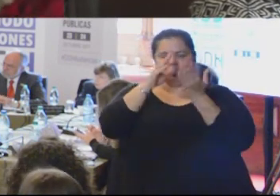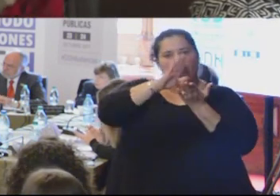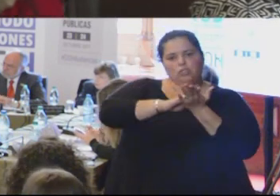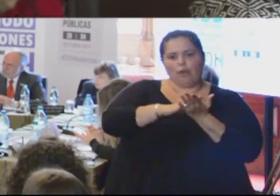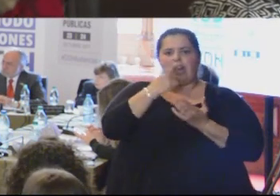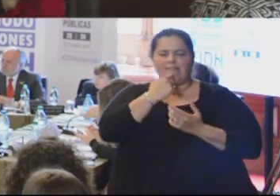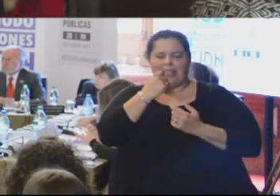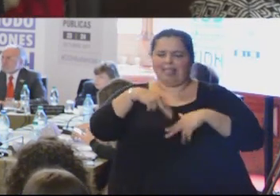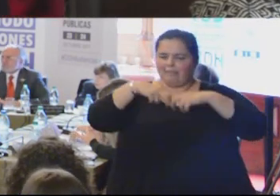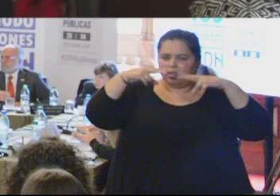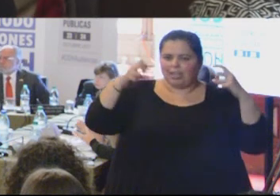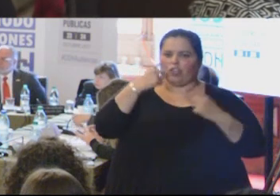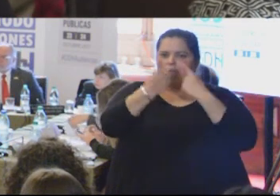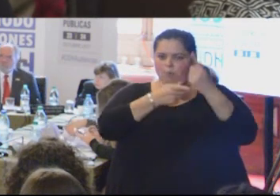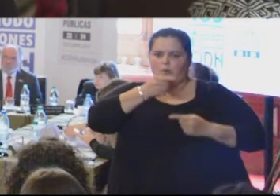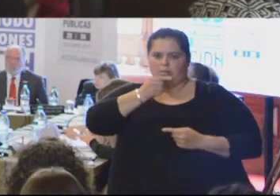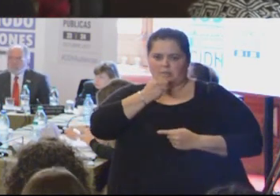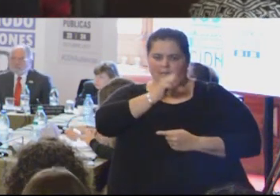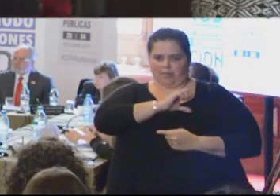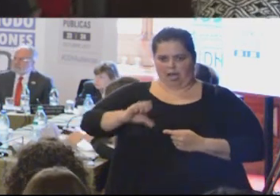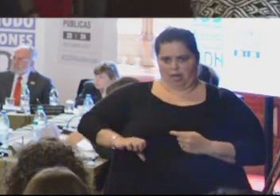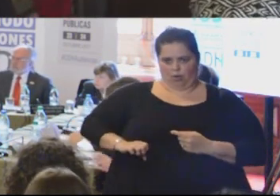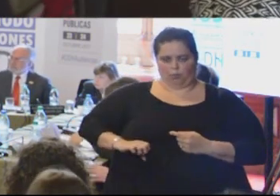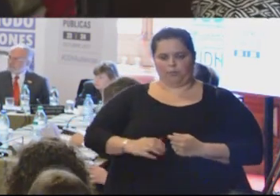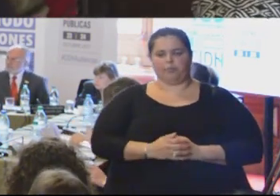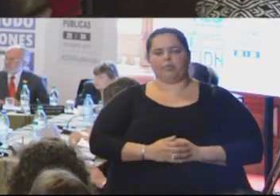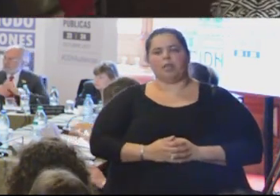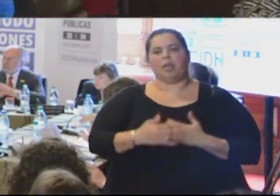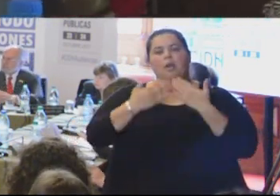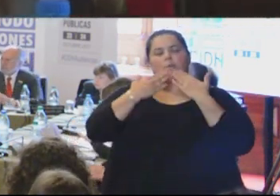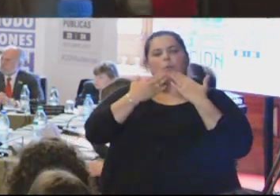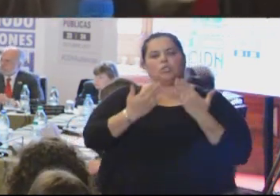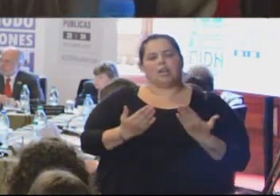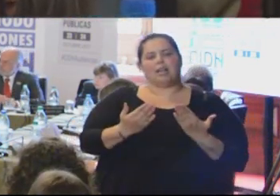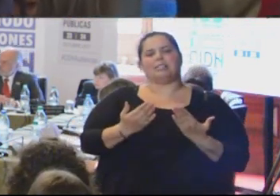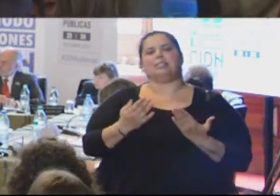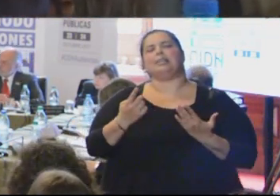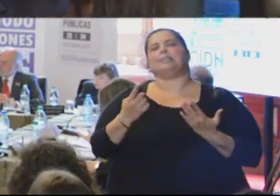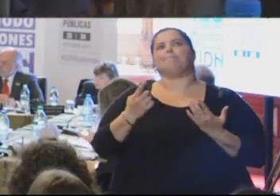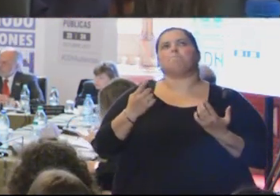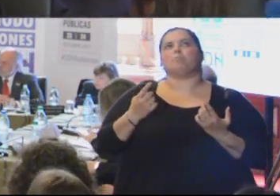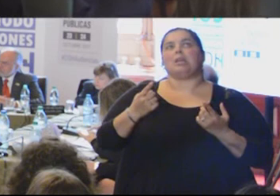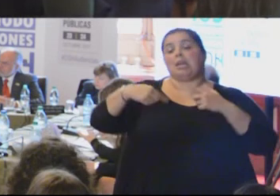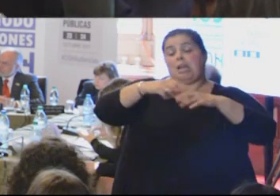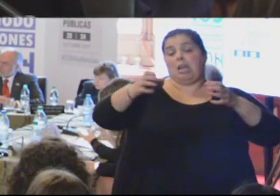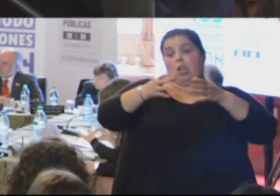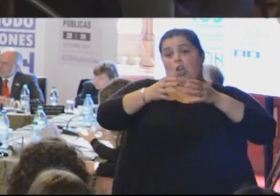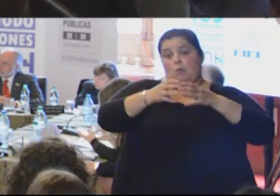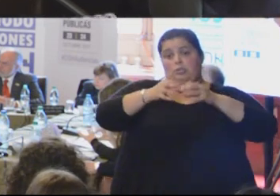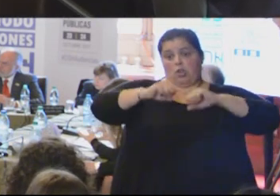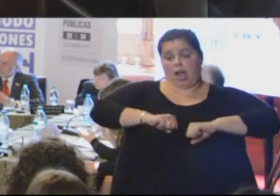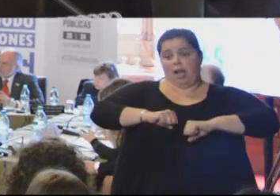muchas gracias muchas gracias a los comisionados en lo que tiene que ver con la impunidad